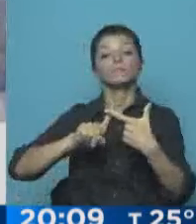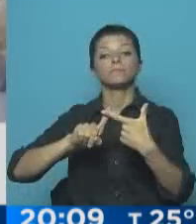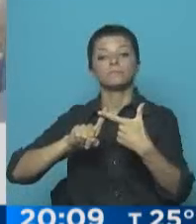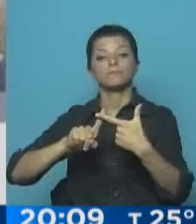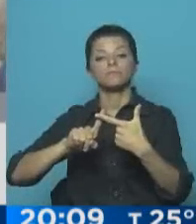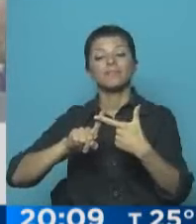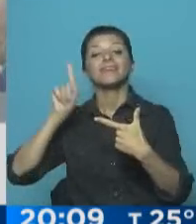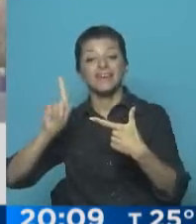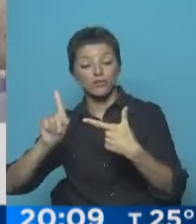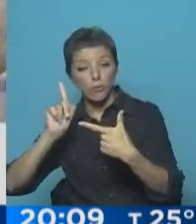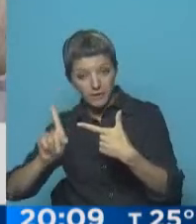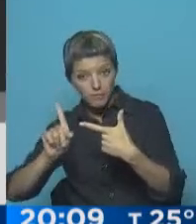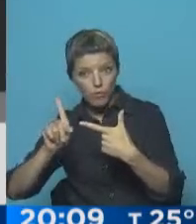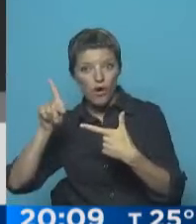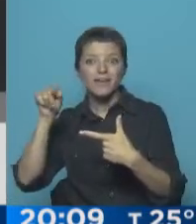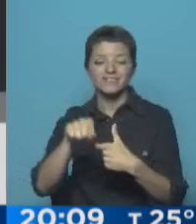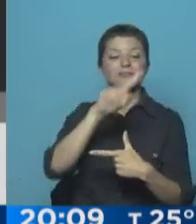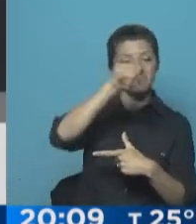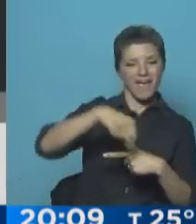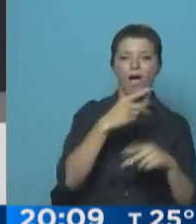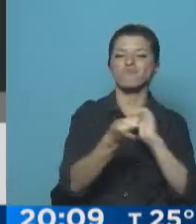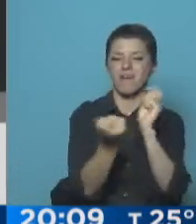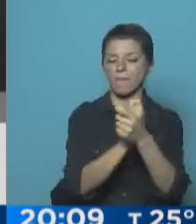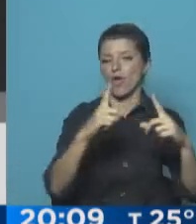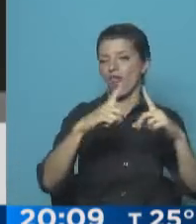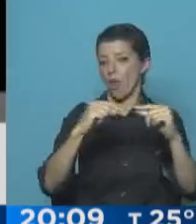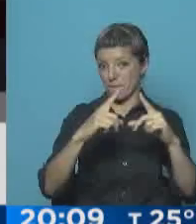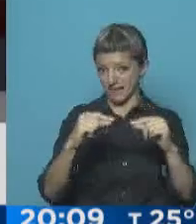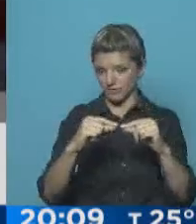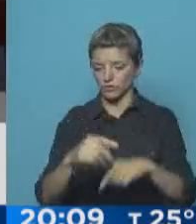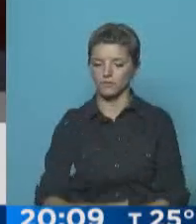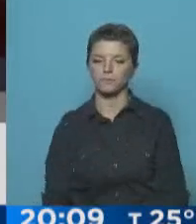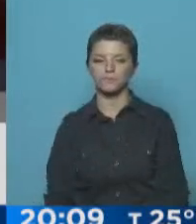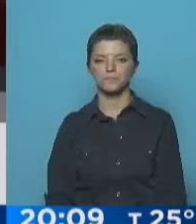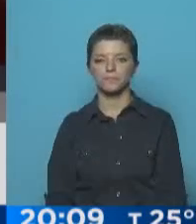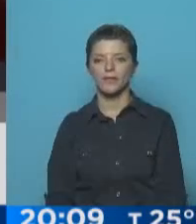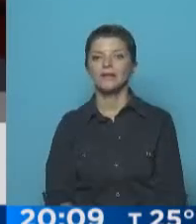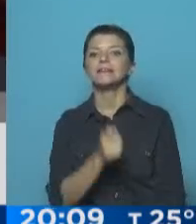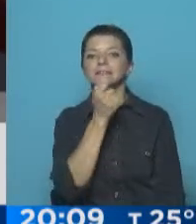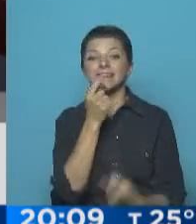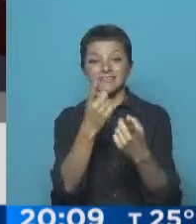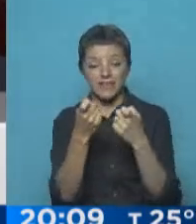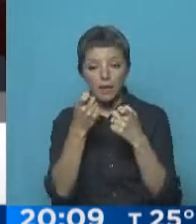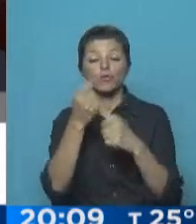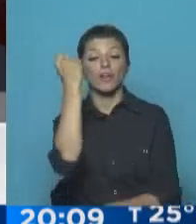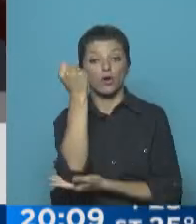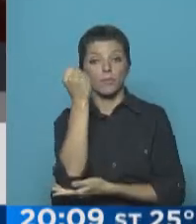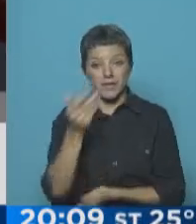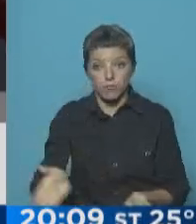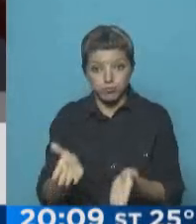se traslade la cotización a los precios. Era necesario, si uno quería empezar a normalizar la economía y reactivar la